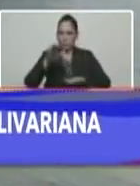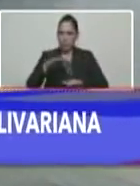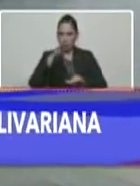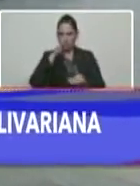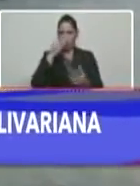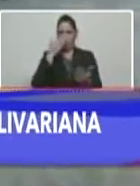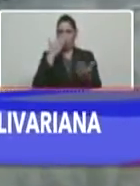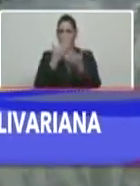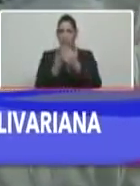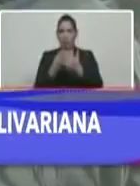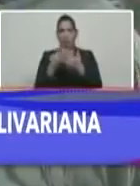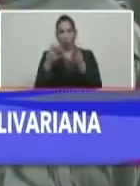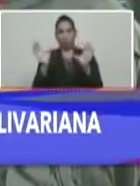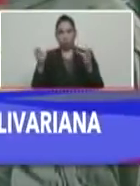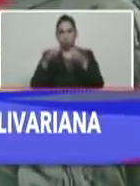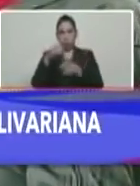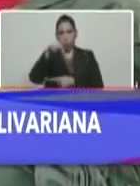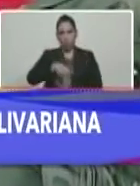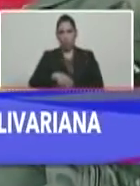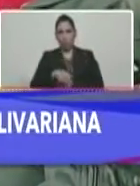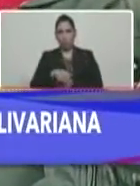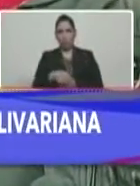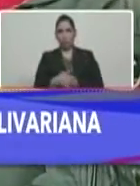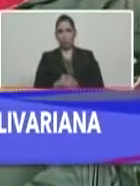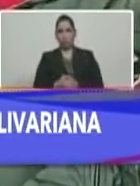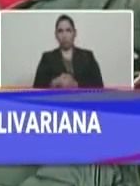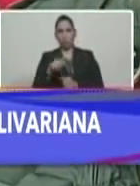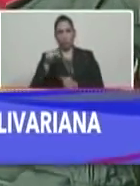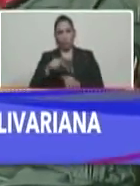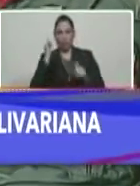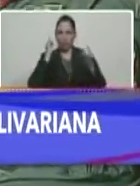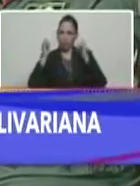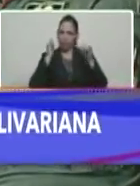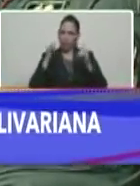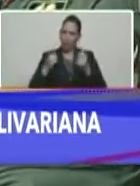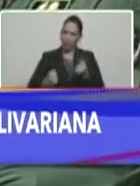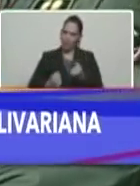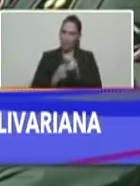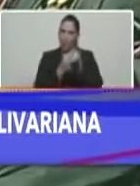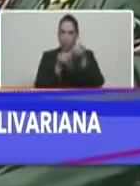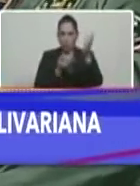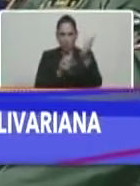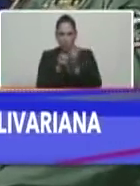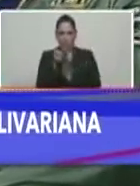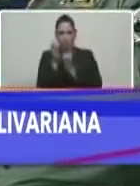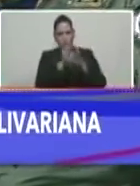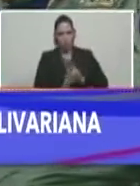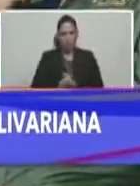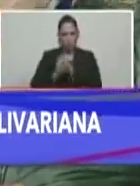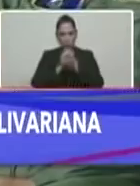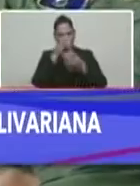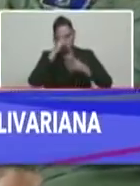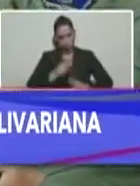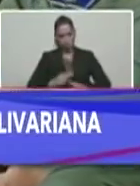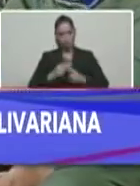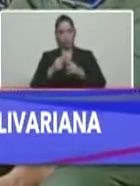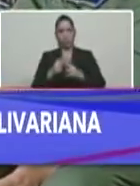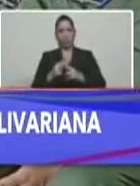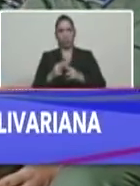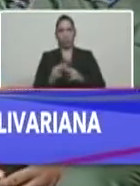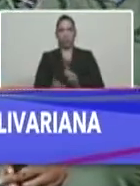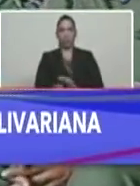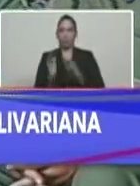estar reunidos aquí. Esto solo se logra con apoyo, lealtad, compañerismo, nobleza y desinteresada